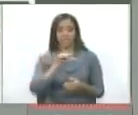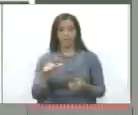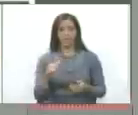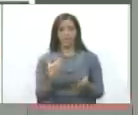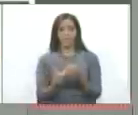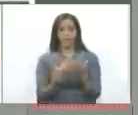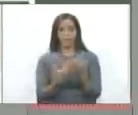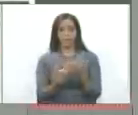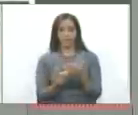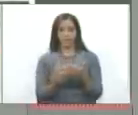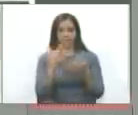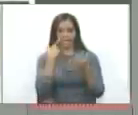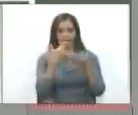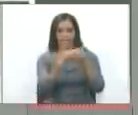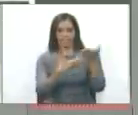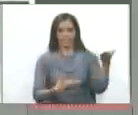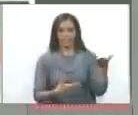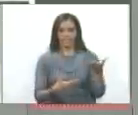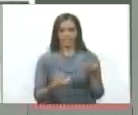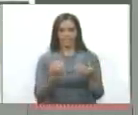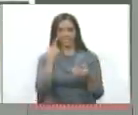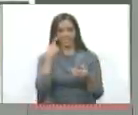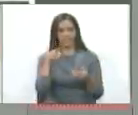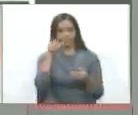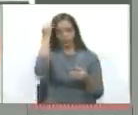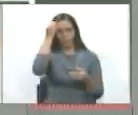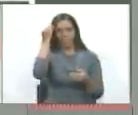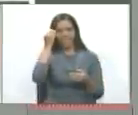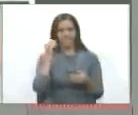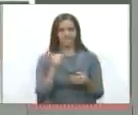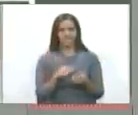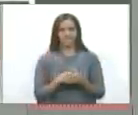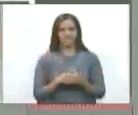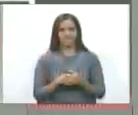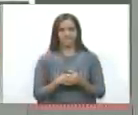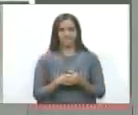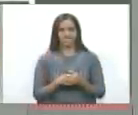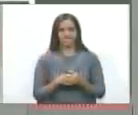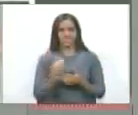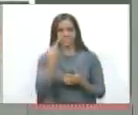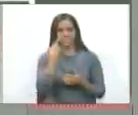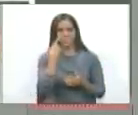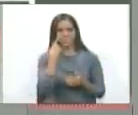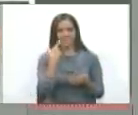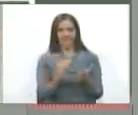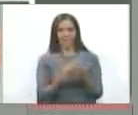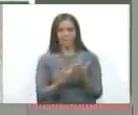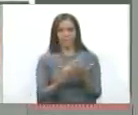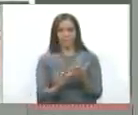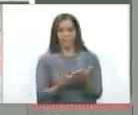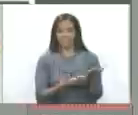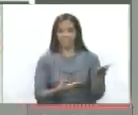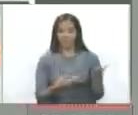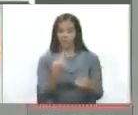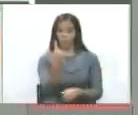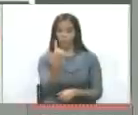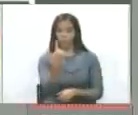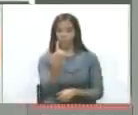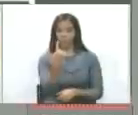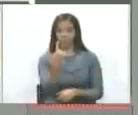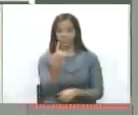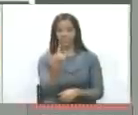que llevaron, Diosdado. Para saber tu comentario imparcial. Mira las propuestas que llevaron. Uno, que